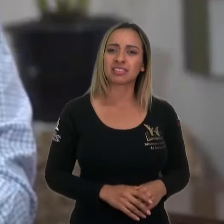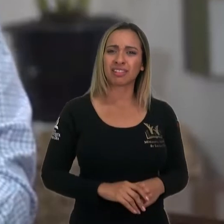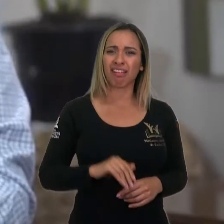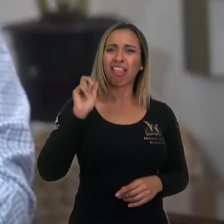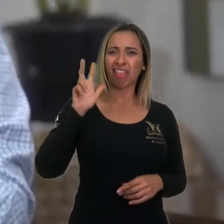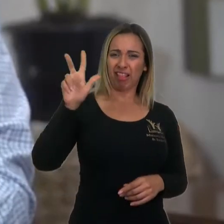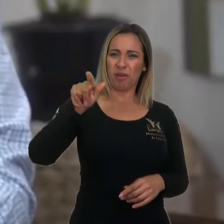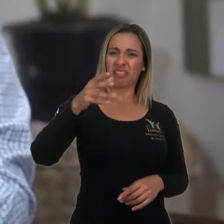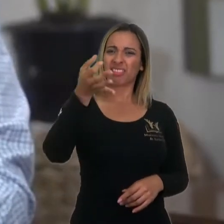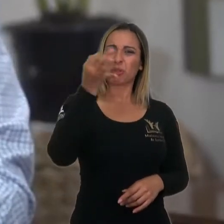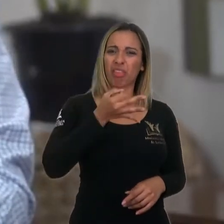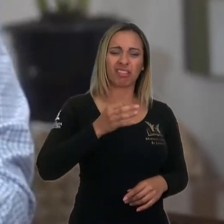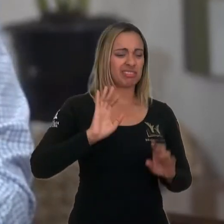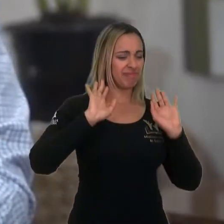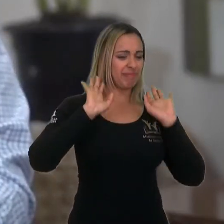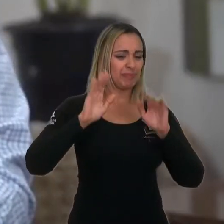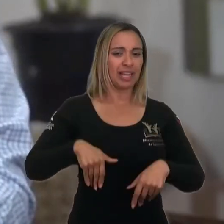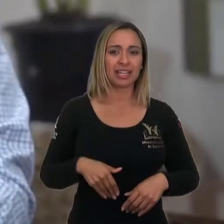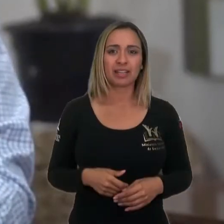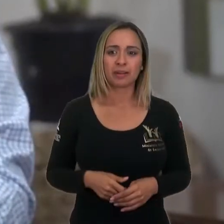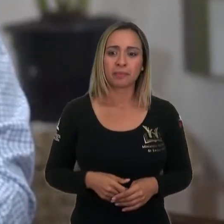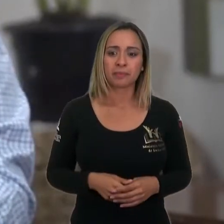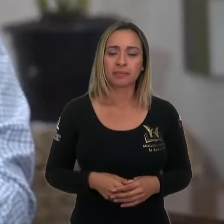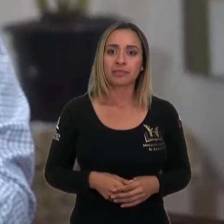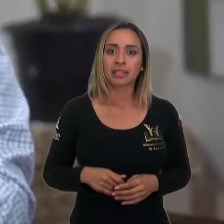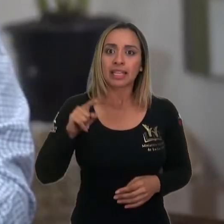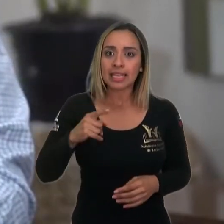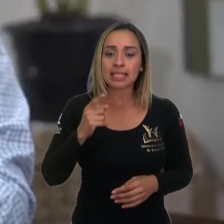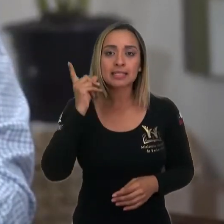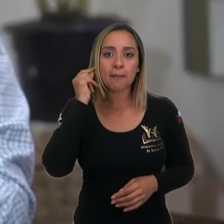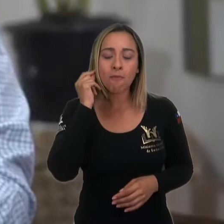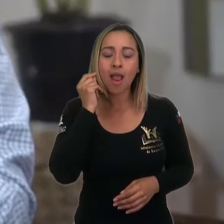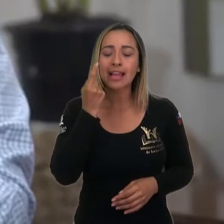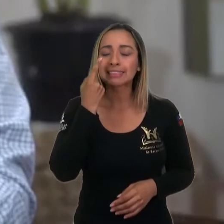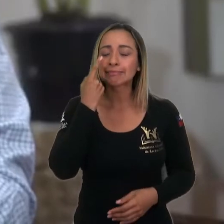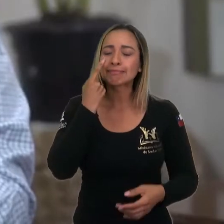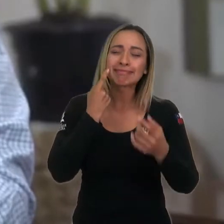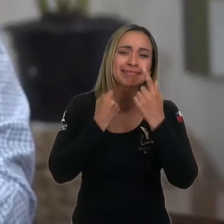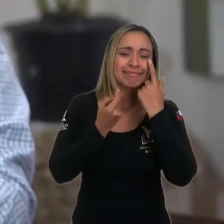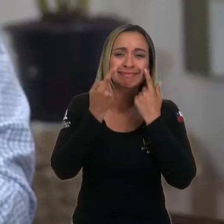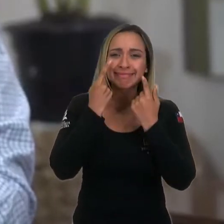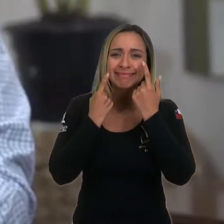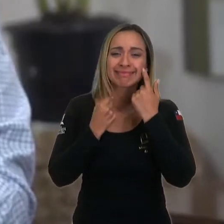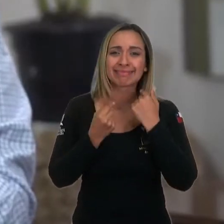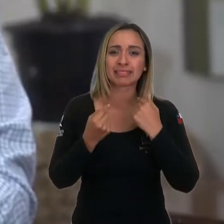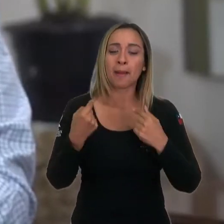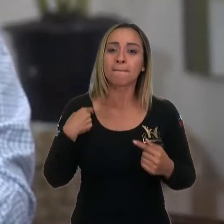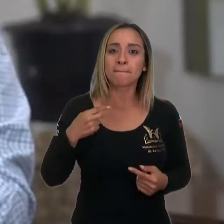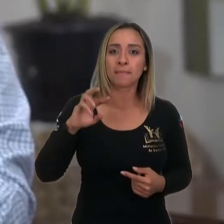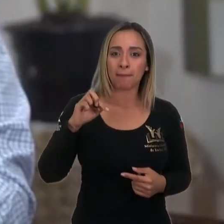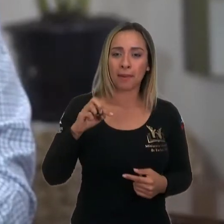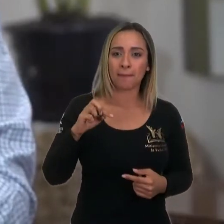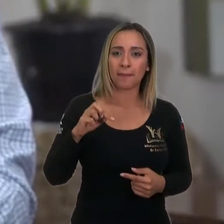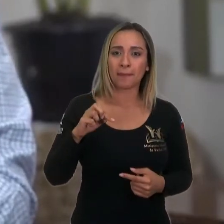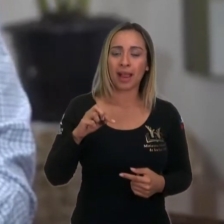ese Dios a quien tú predicas. Y comenzó a llorar, y me dice, mi padre abusó de mí cuando